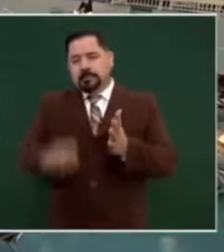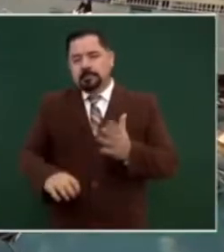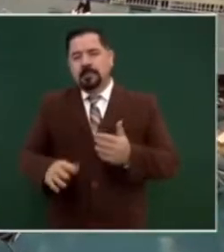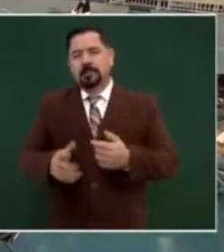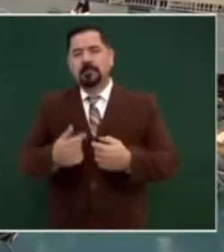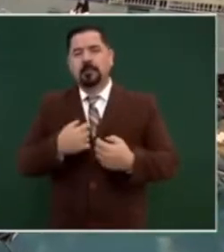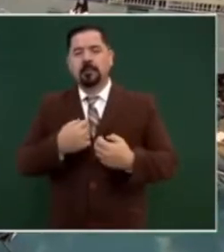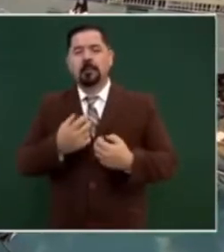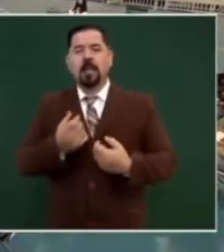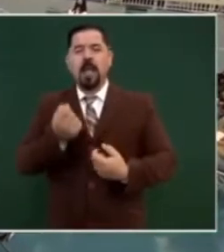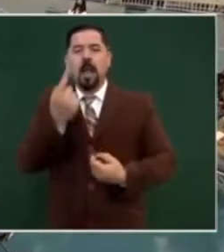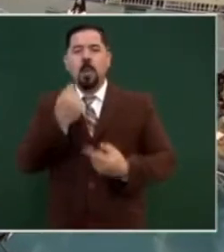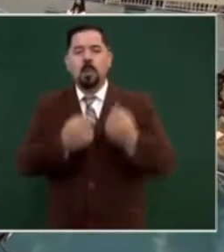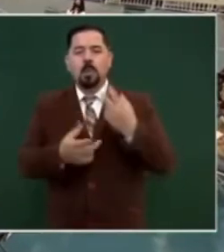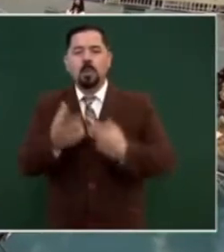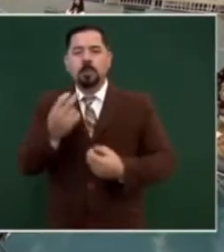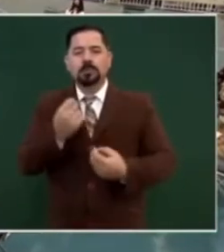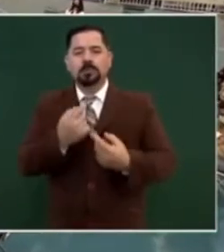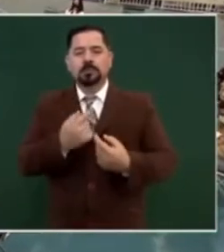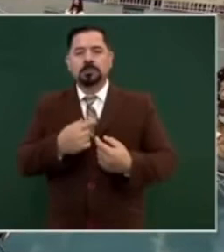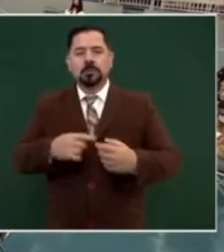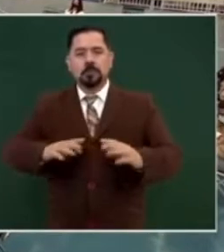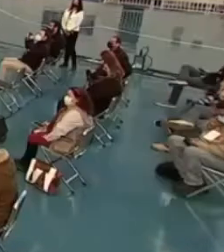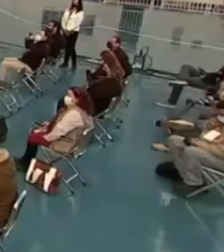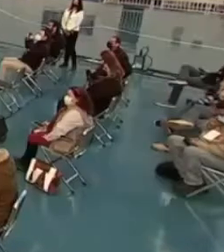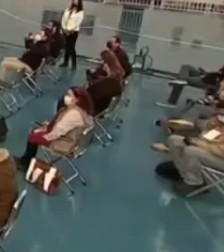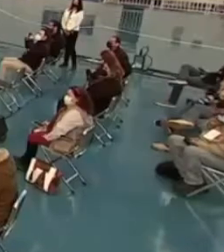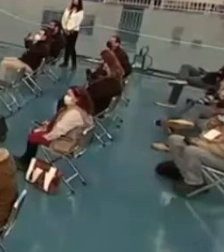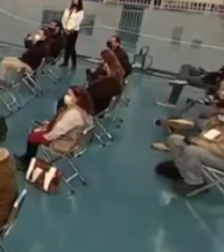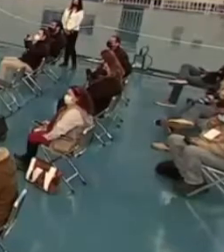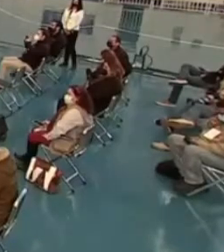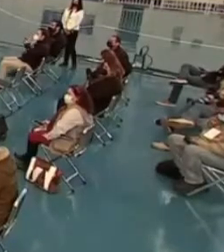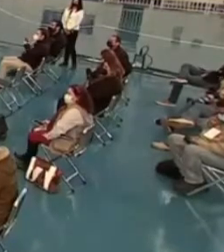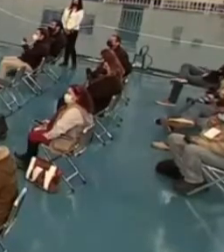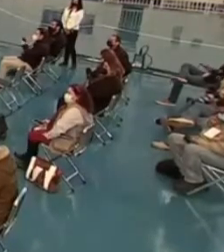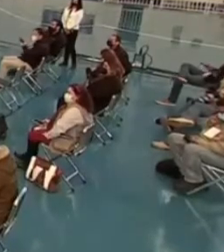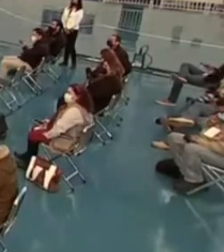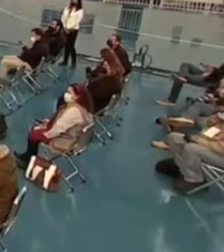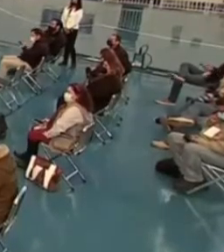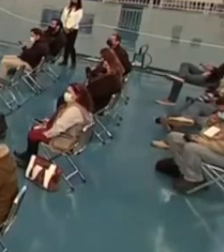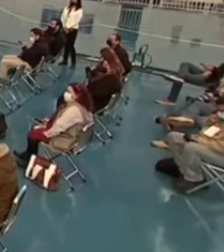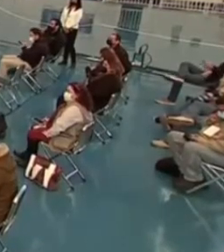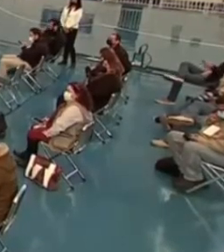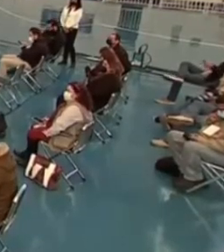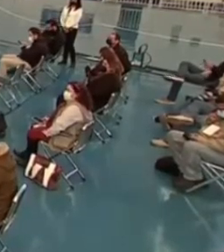dispuestos a actuar ponga austeridad